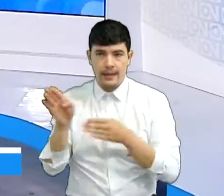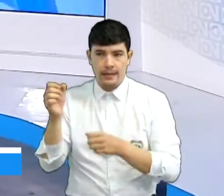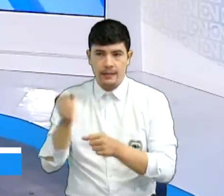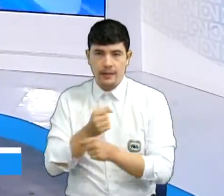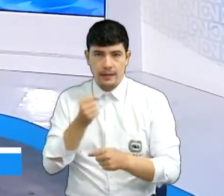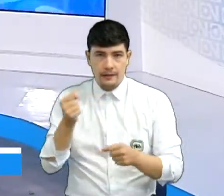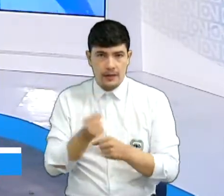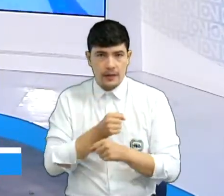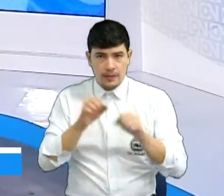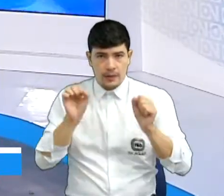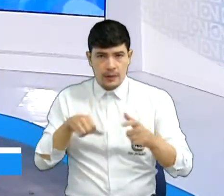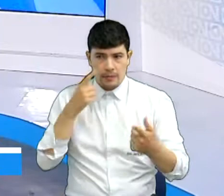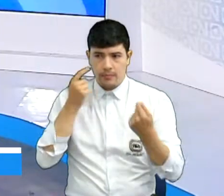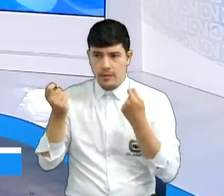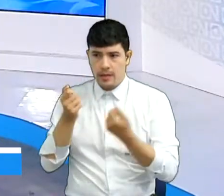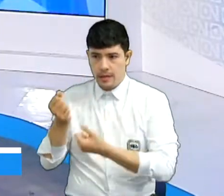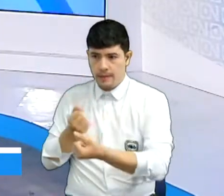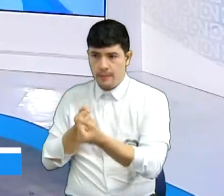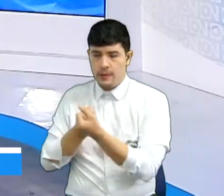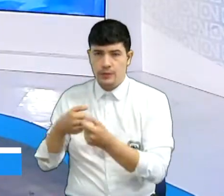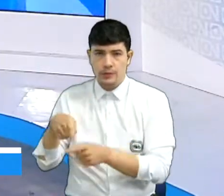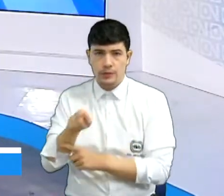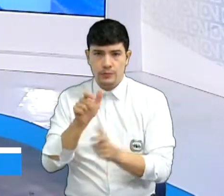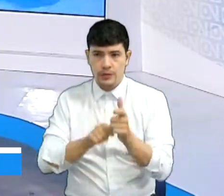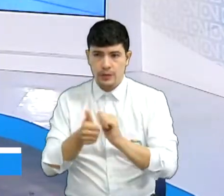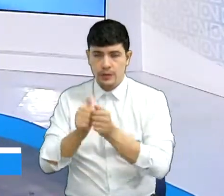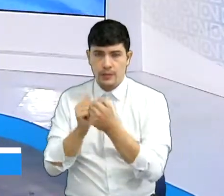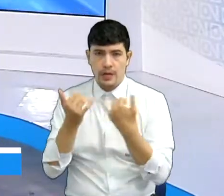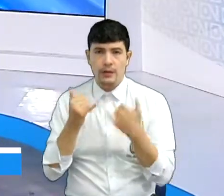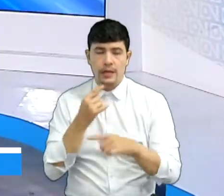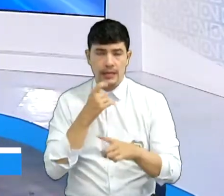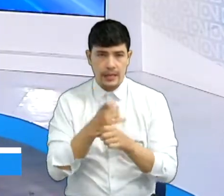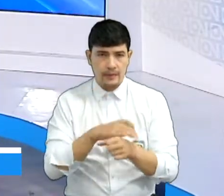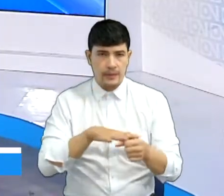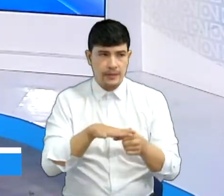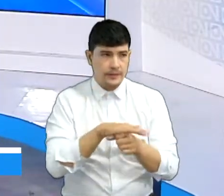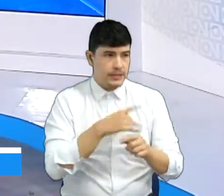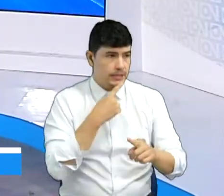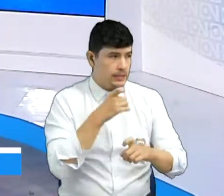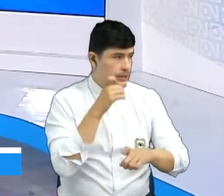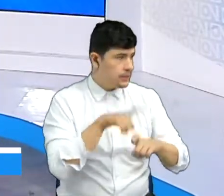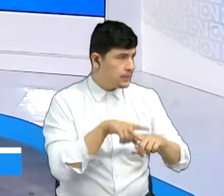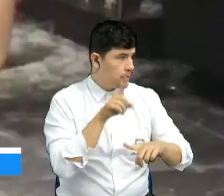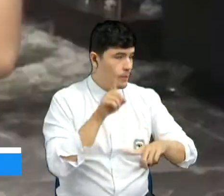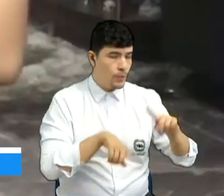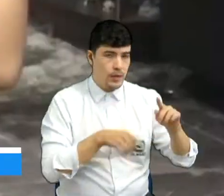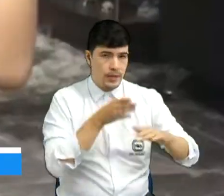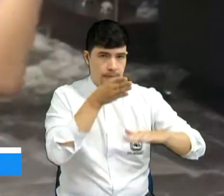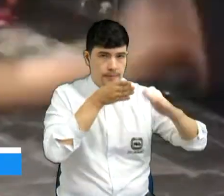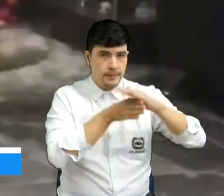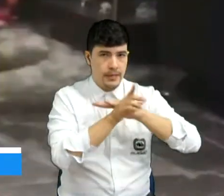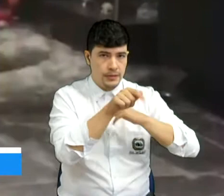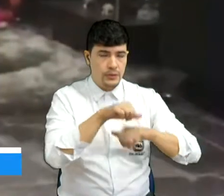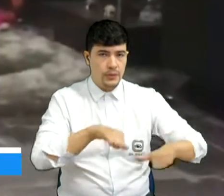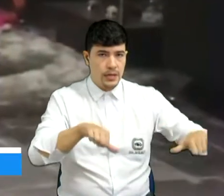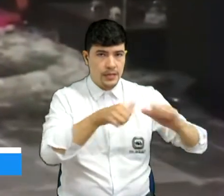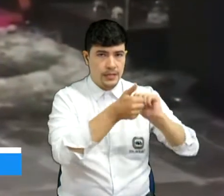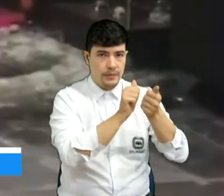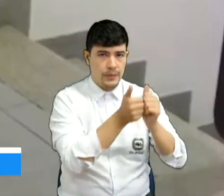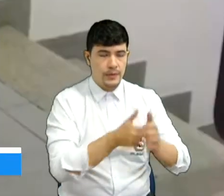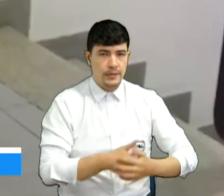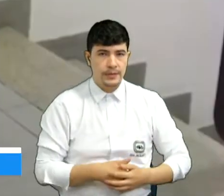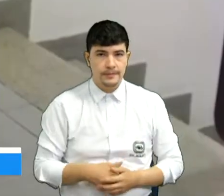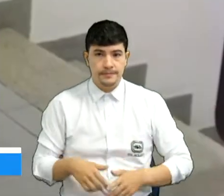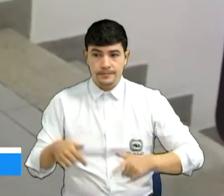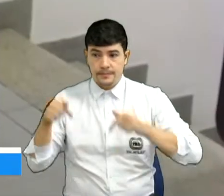mantener en apoyo a los deportistas en esta época tan difícil donde no pueden ir a los escenarios deportivos. Las escuelas de patinaje